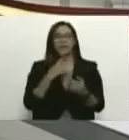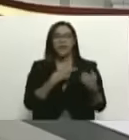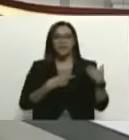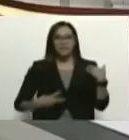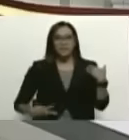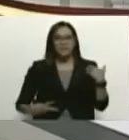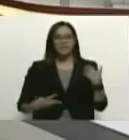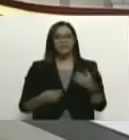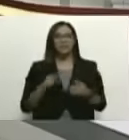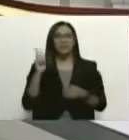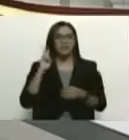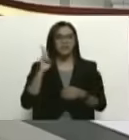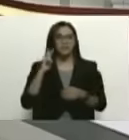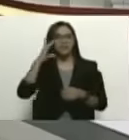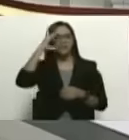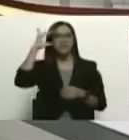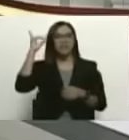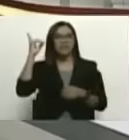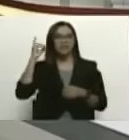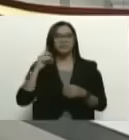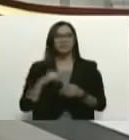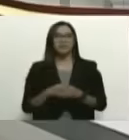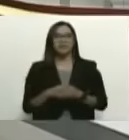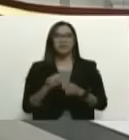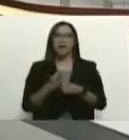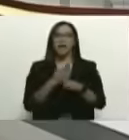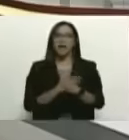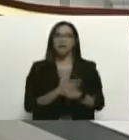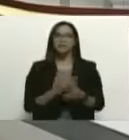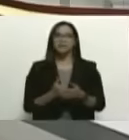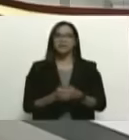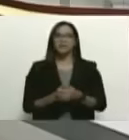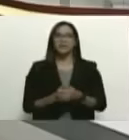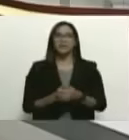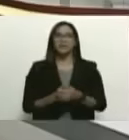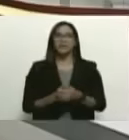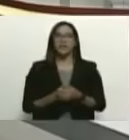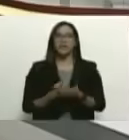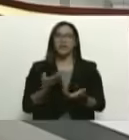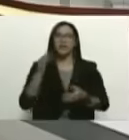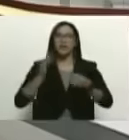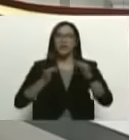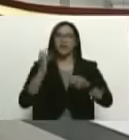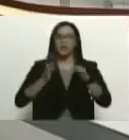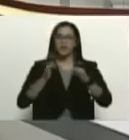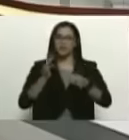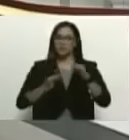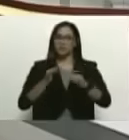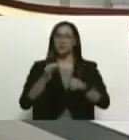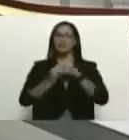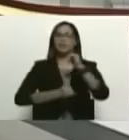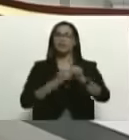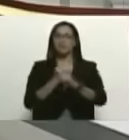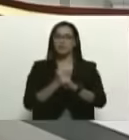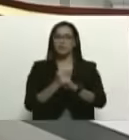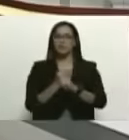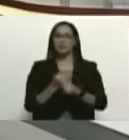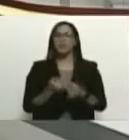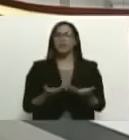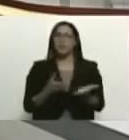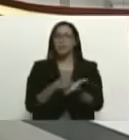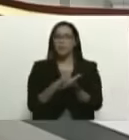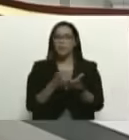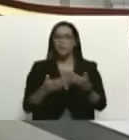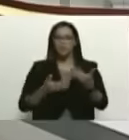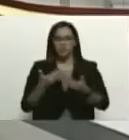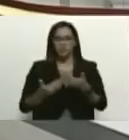ejecutiva de Venezuela, Delcy Rodríguez, ante La Haya, justamente ante la Corte Internacional de Justicia, como parte de este proceso de disputa.